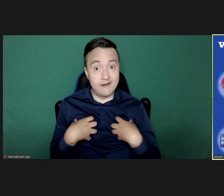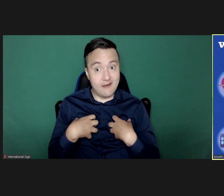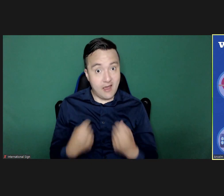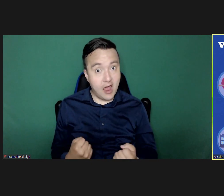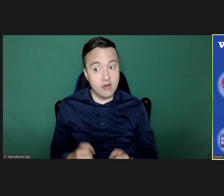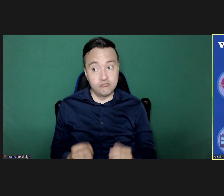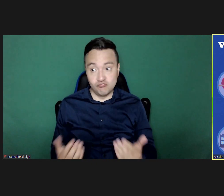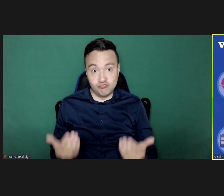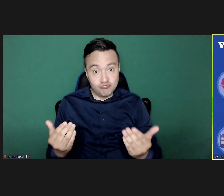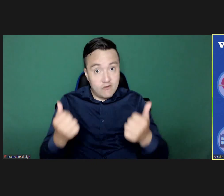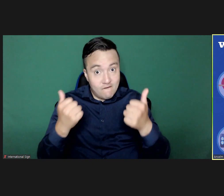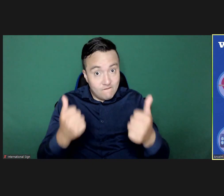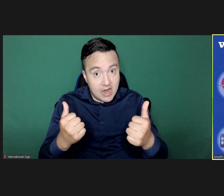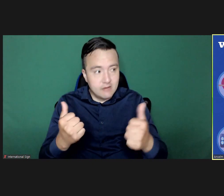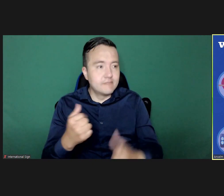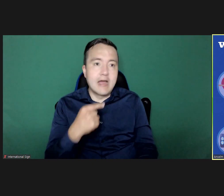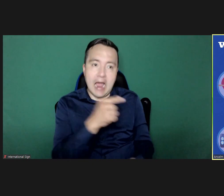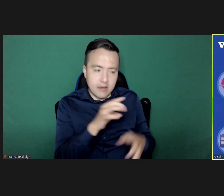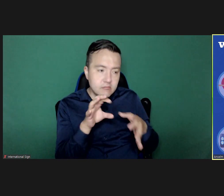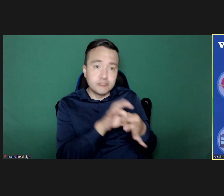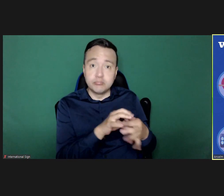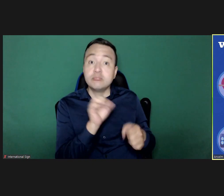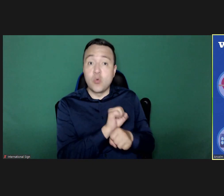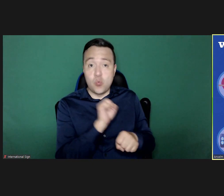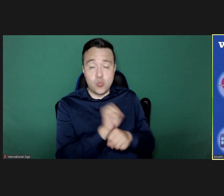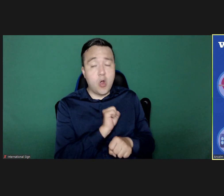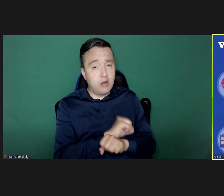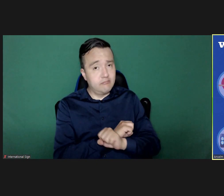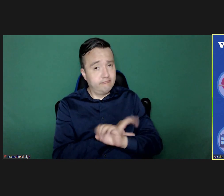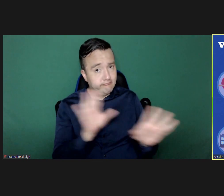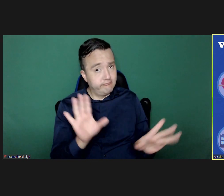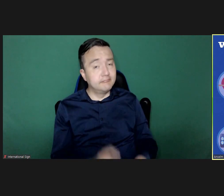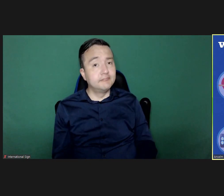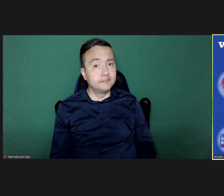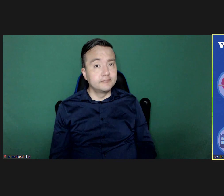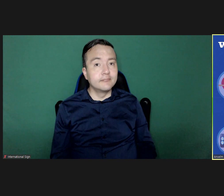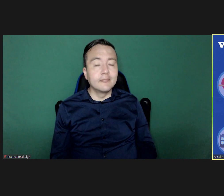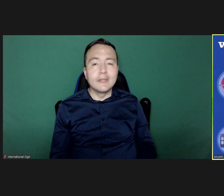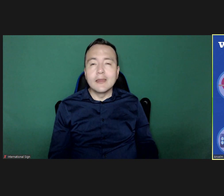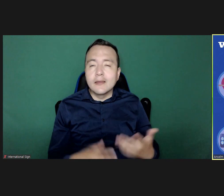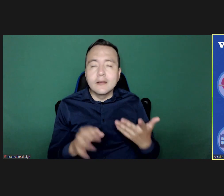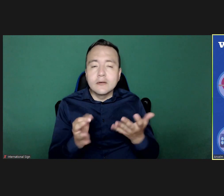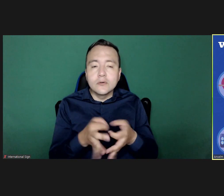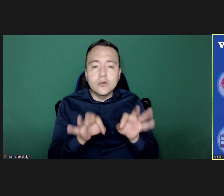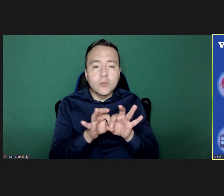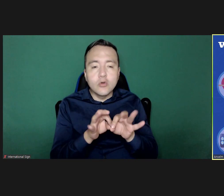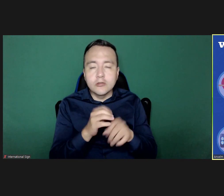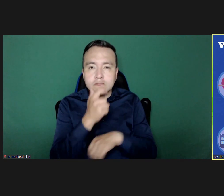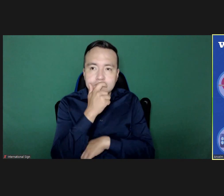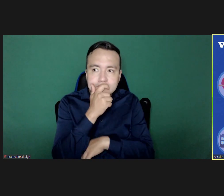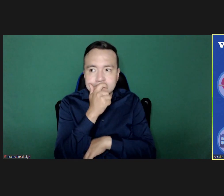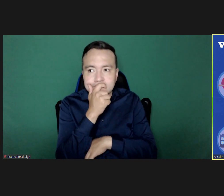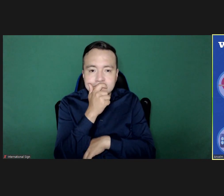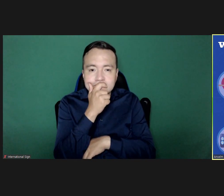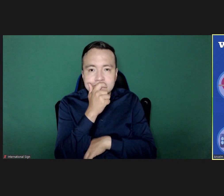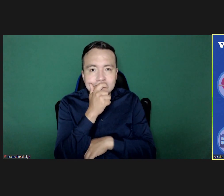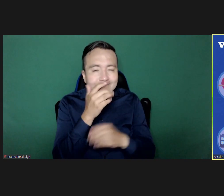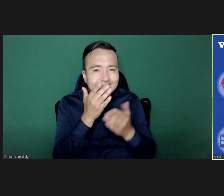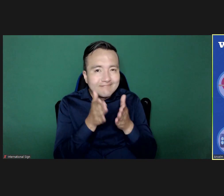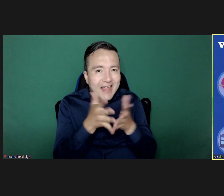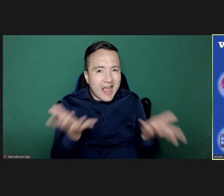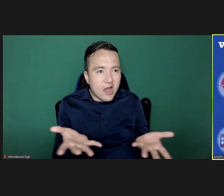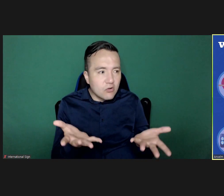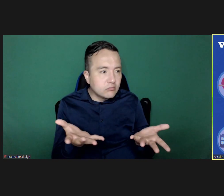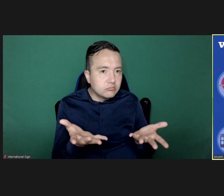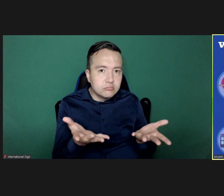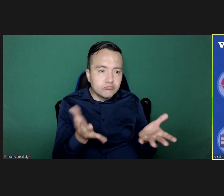habría problema ahí. Y realmente siento que tendríamos que encontrar formas de construir la participación de